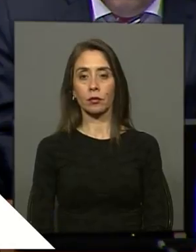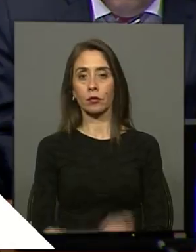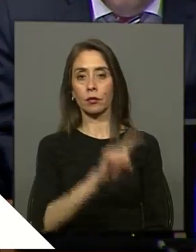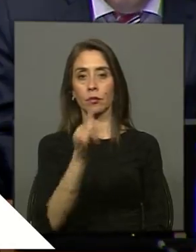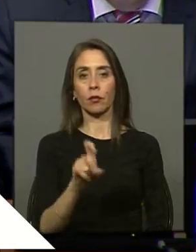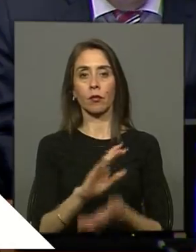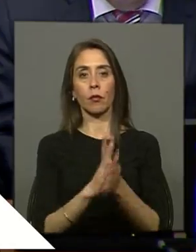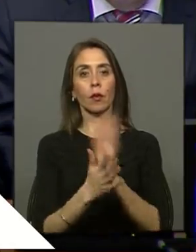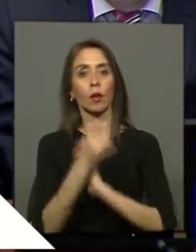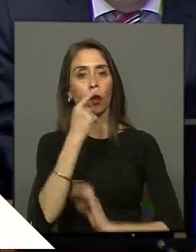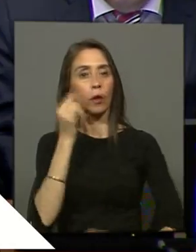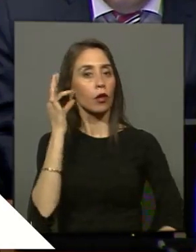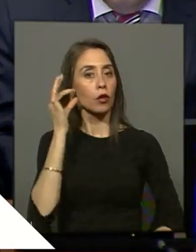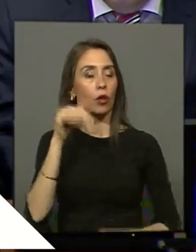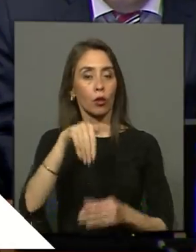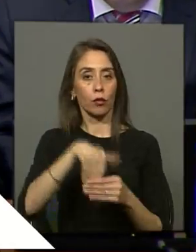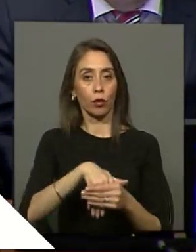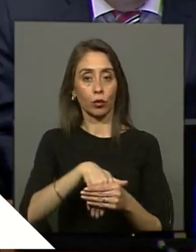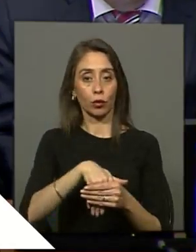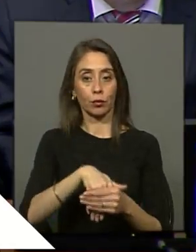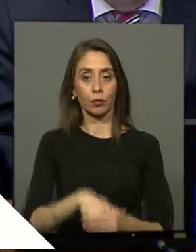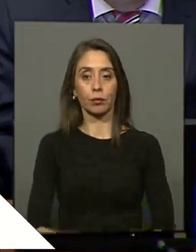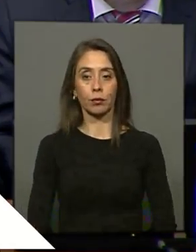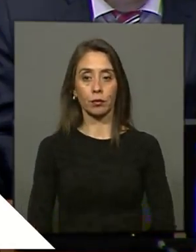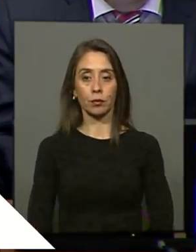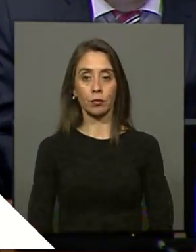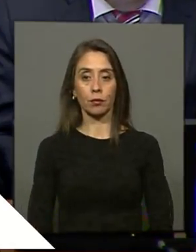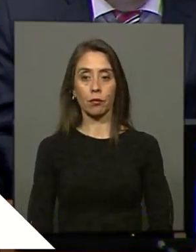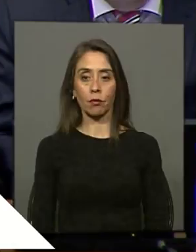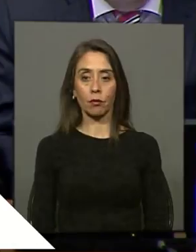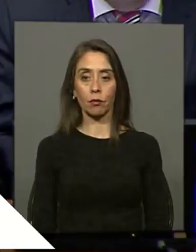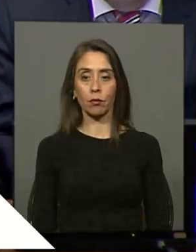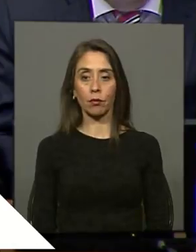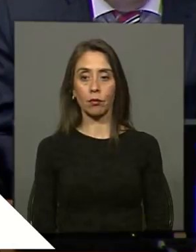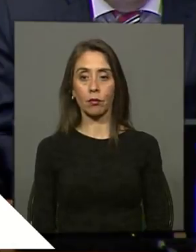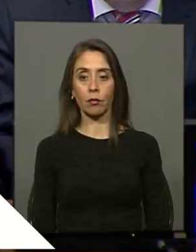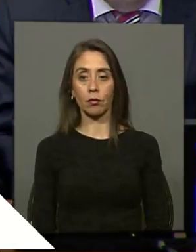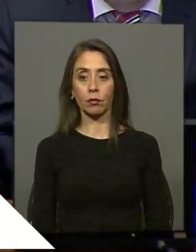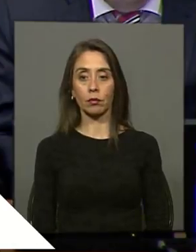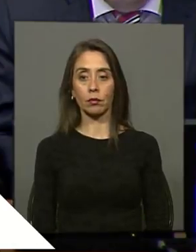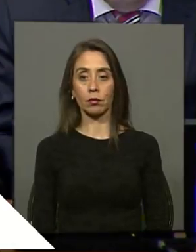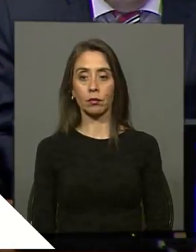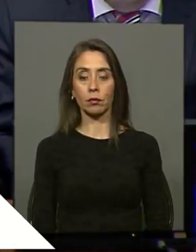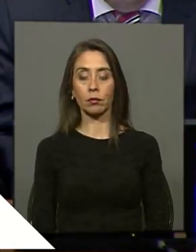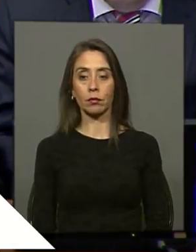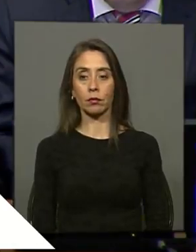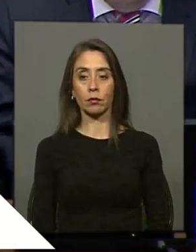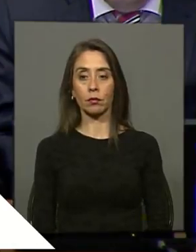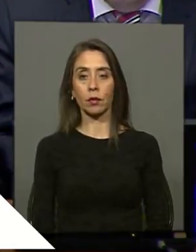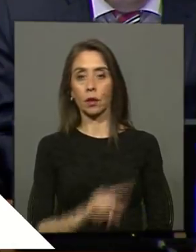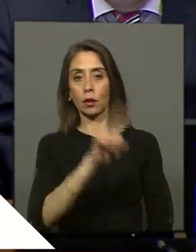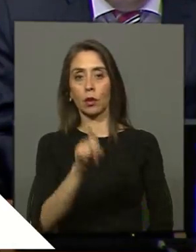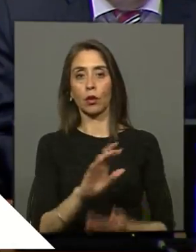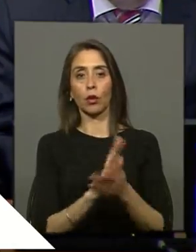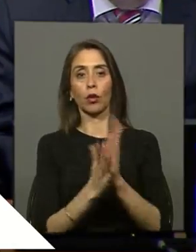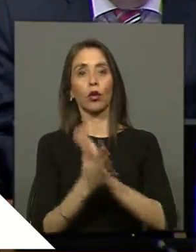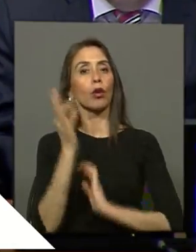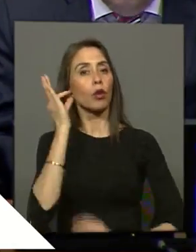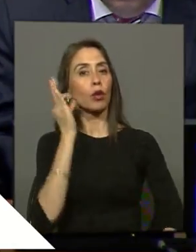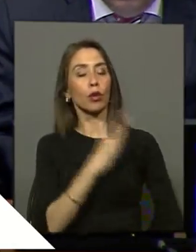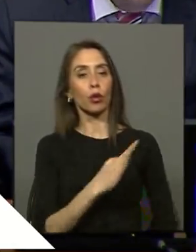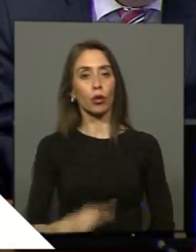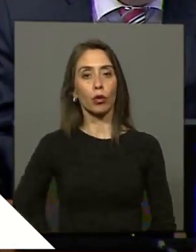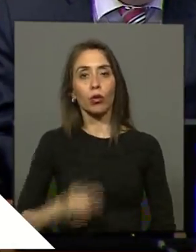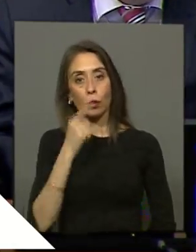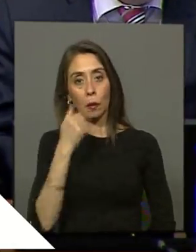han votado todas y todos han votado todas las diputadas y